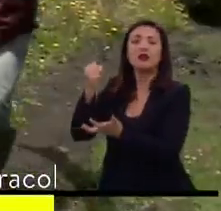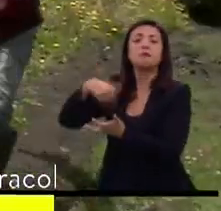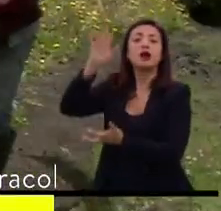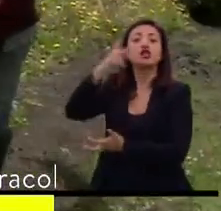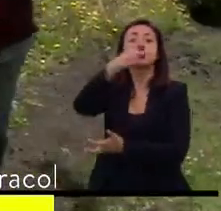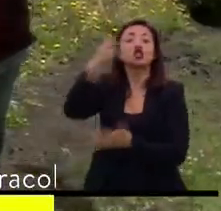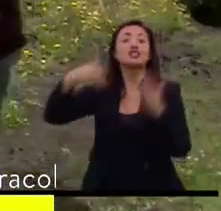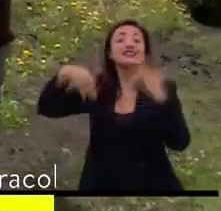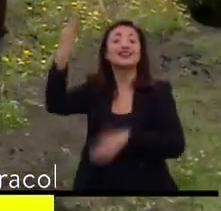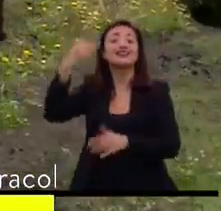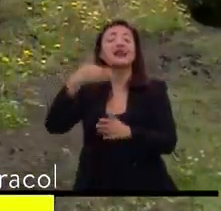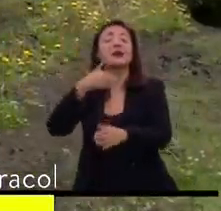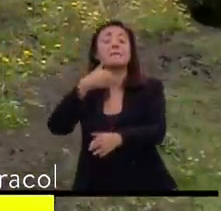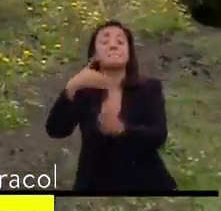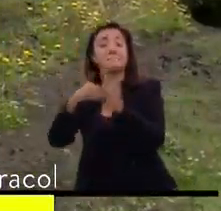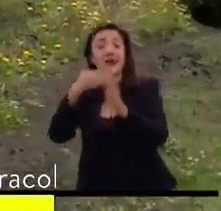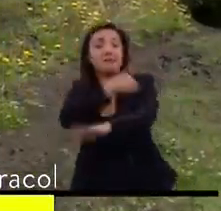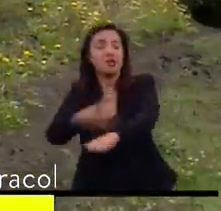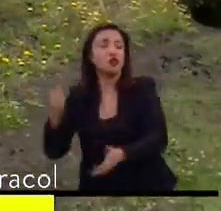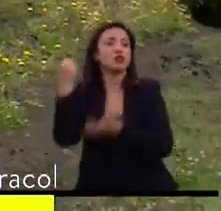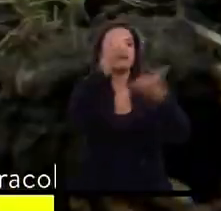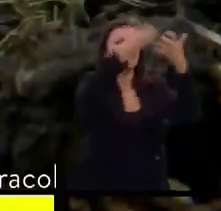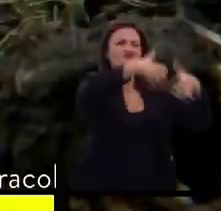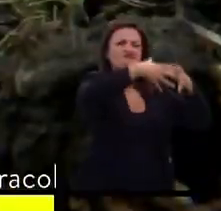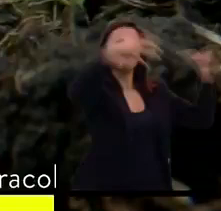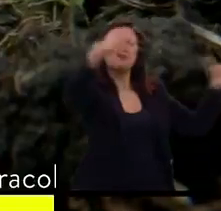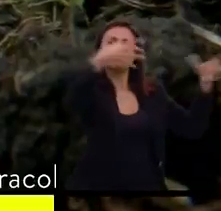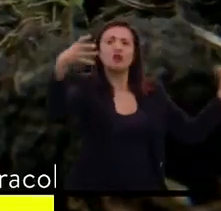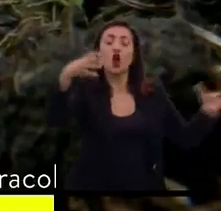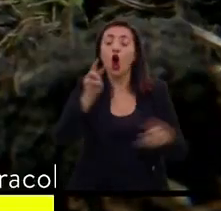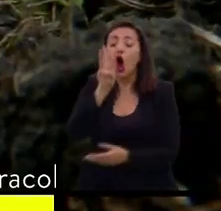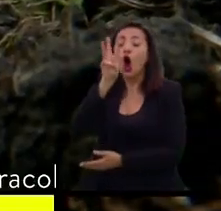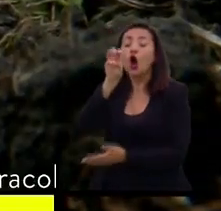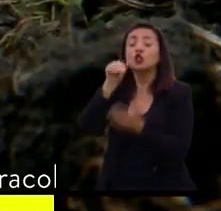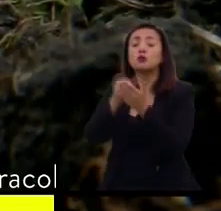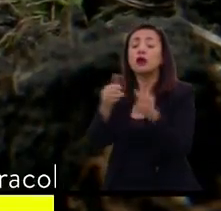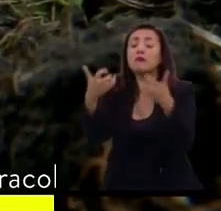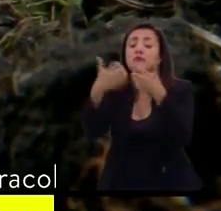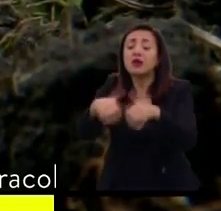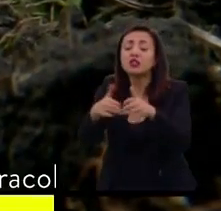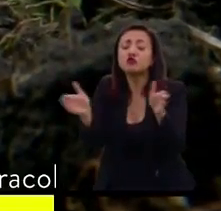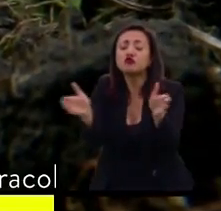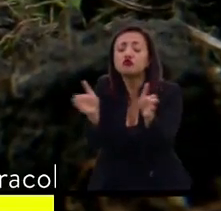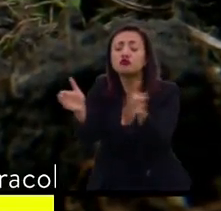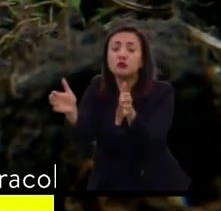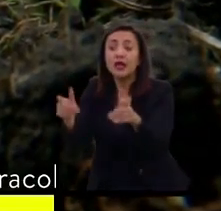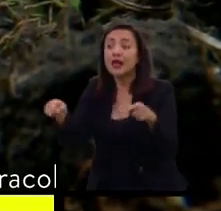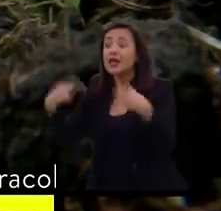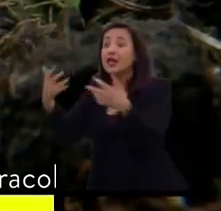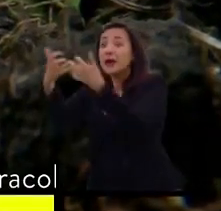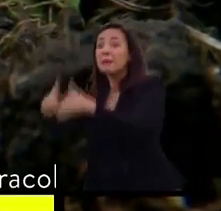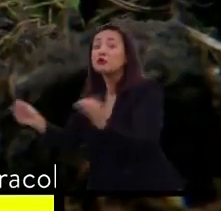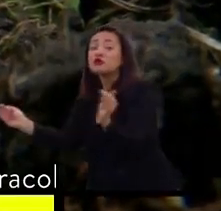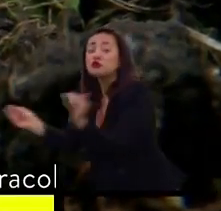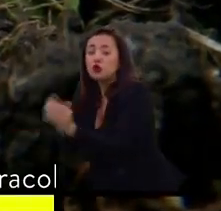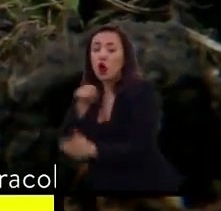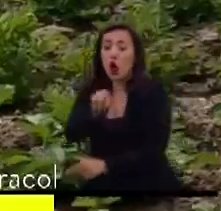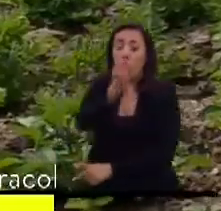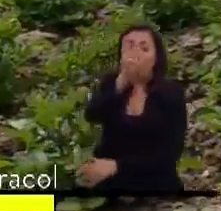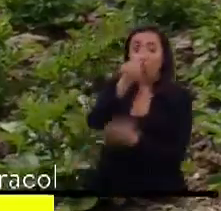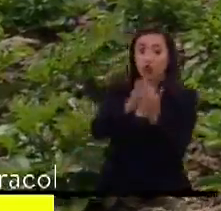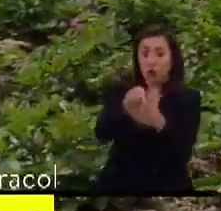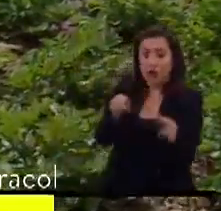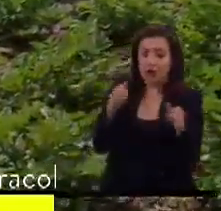grandes comercializadores y agroindustriales, 8.300 millones para medianos y solo 4.200 millones para pequeños